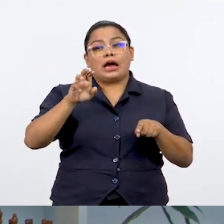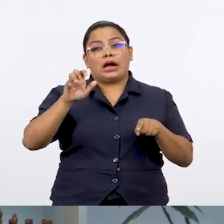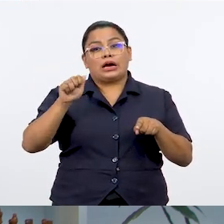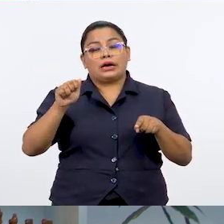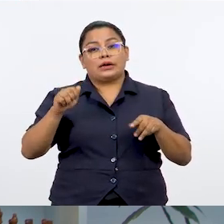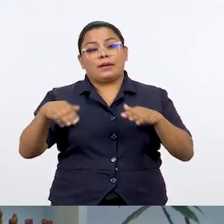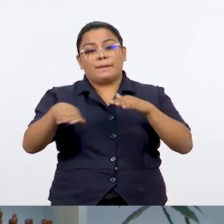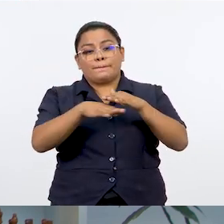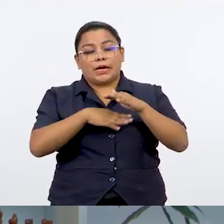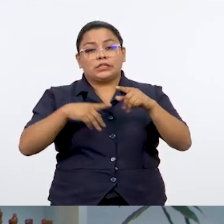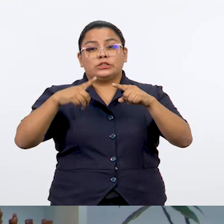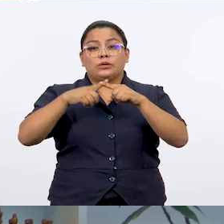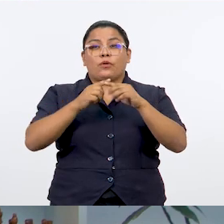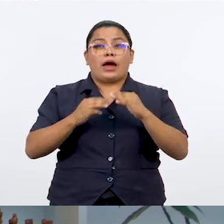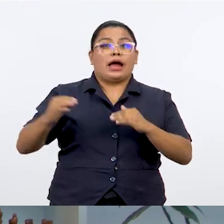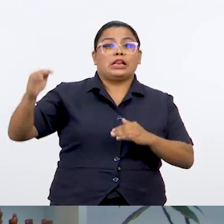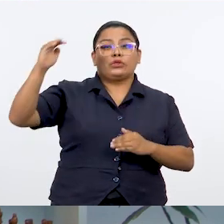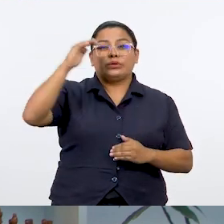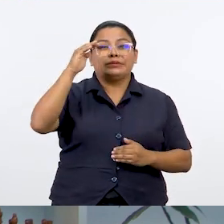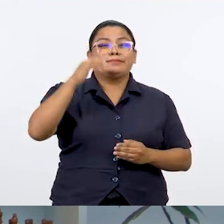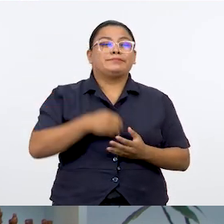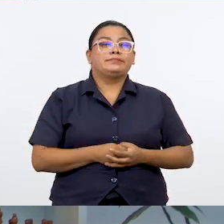base por altura.